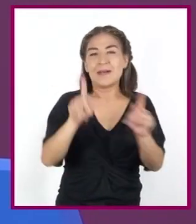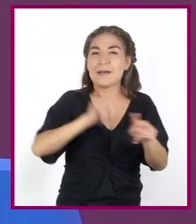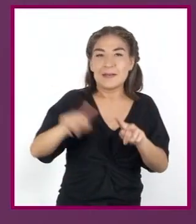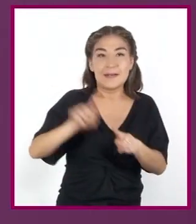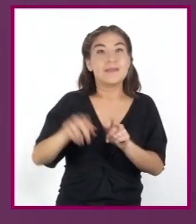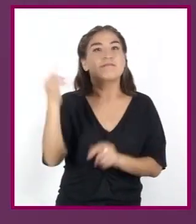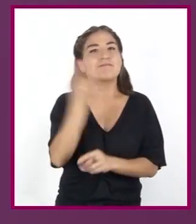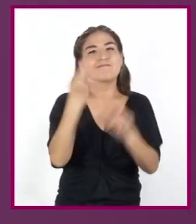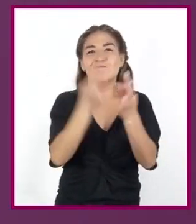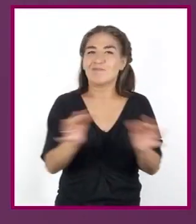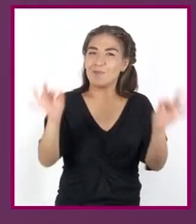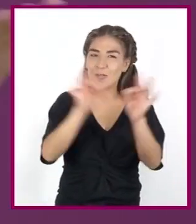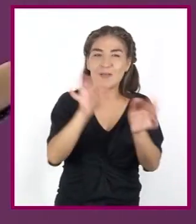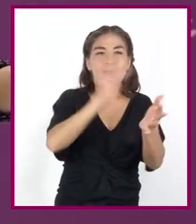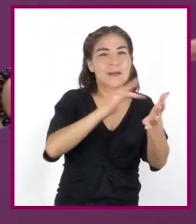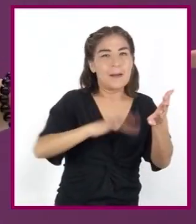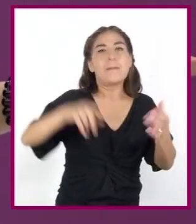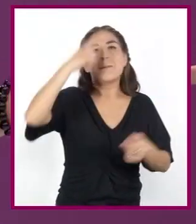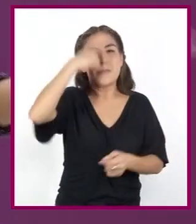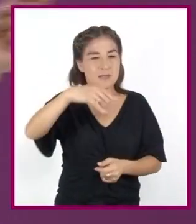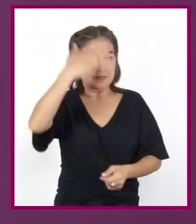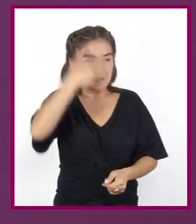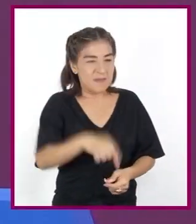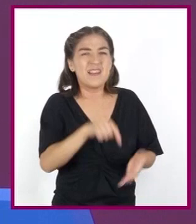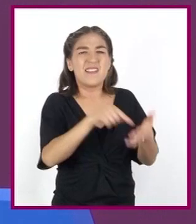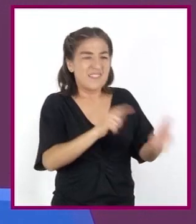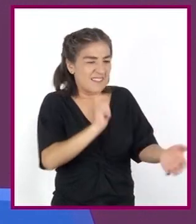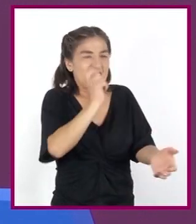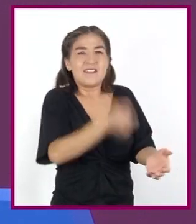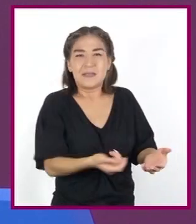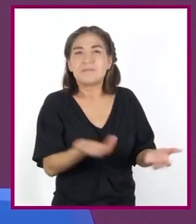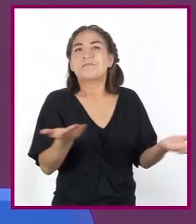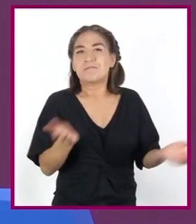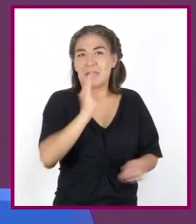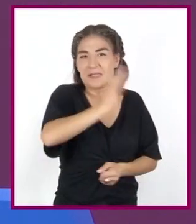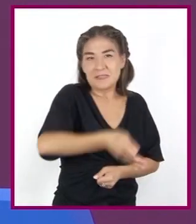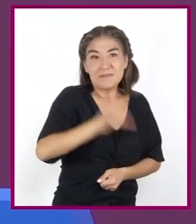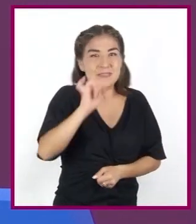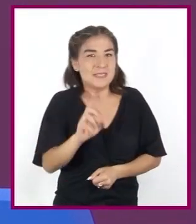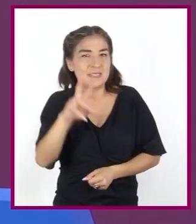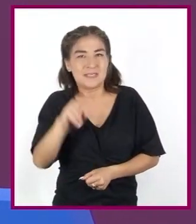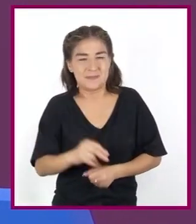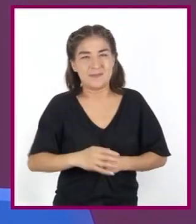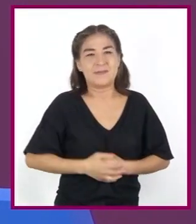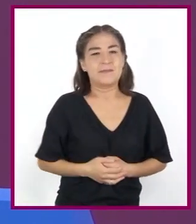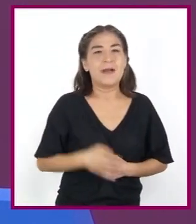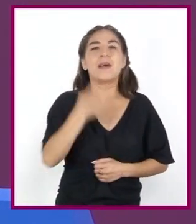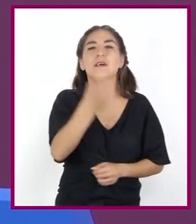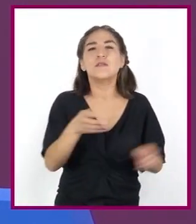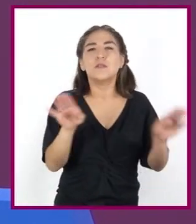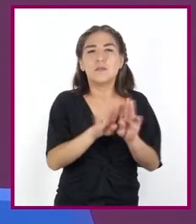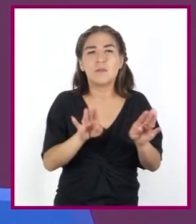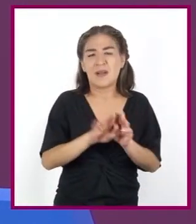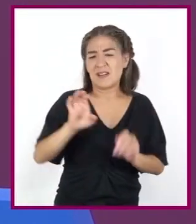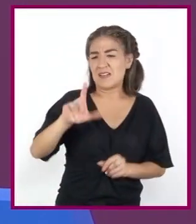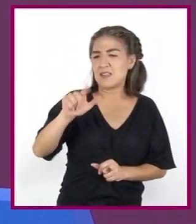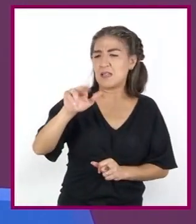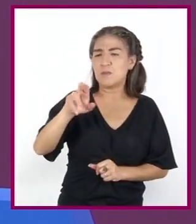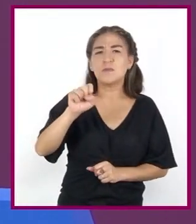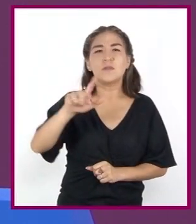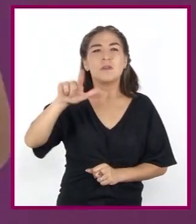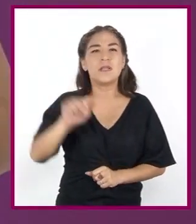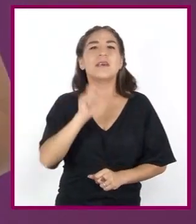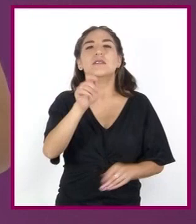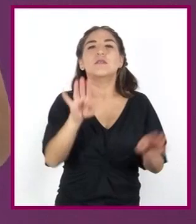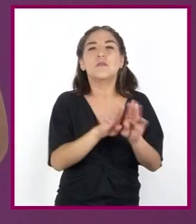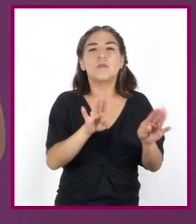importante leerlas para saber lo que estamos aceptando. Podrían relacionar la palabra cláusula con